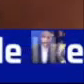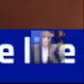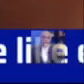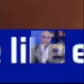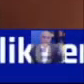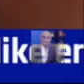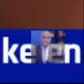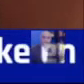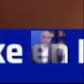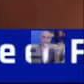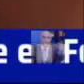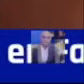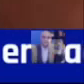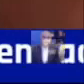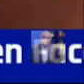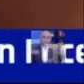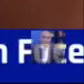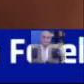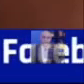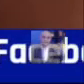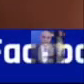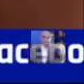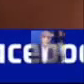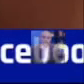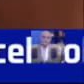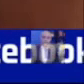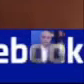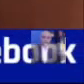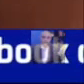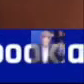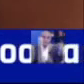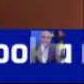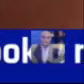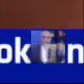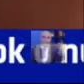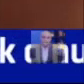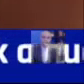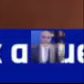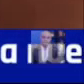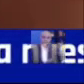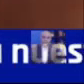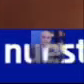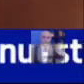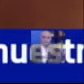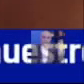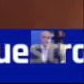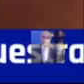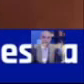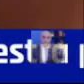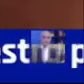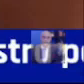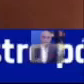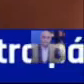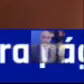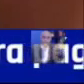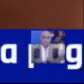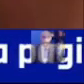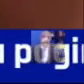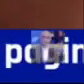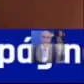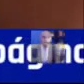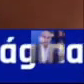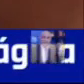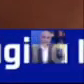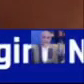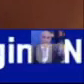explicar lo que está ocurriendo con este asunto, mi querido Vicente. Y llamo a Blanca Lilia Ibarra, pero